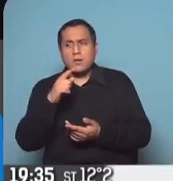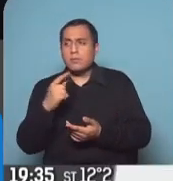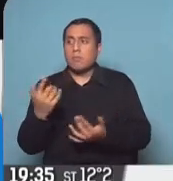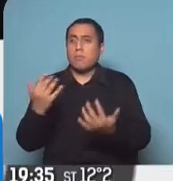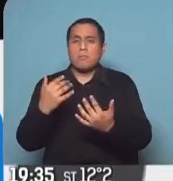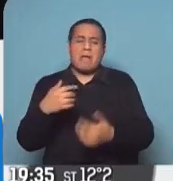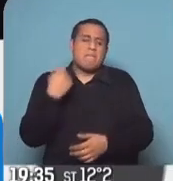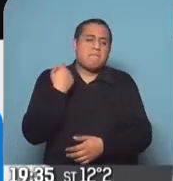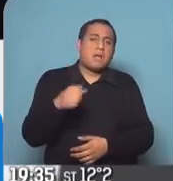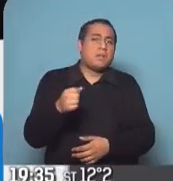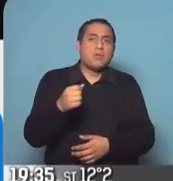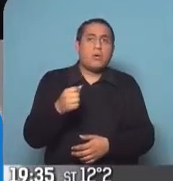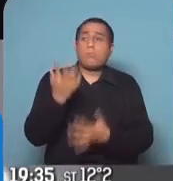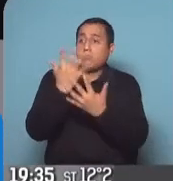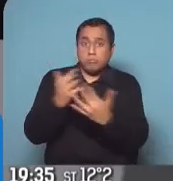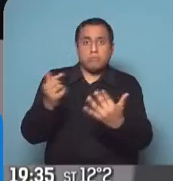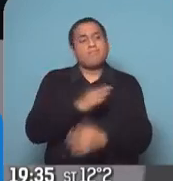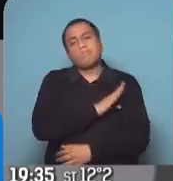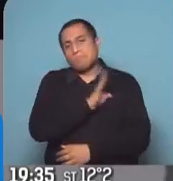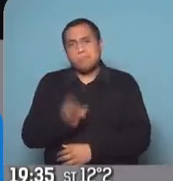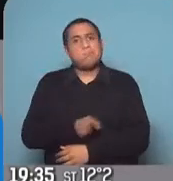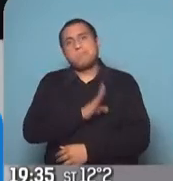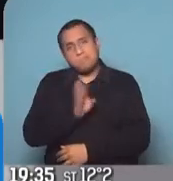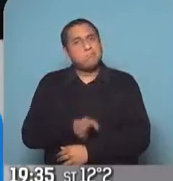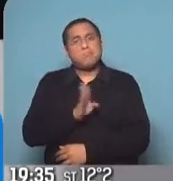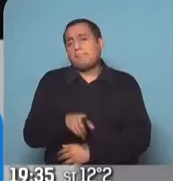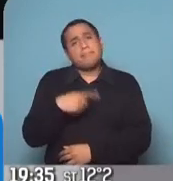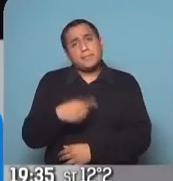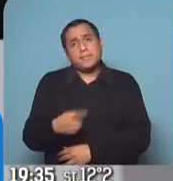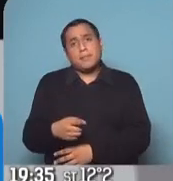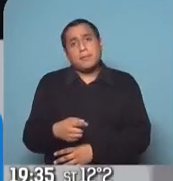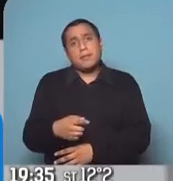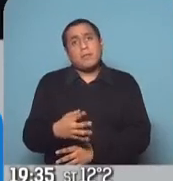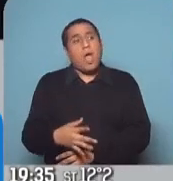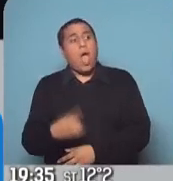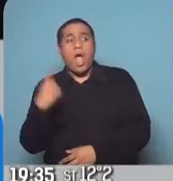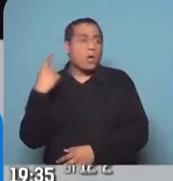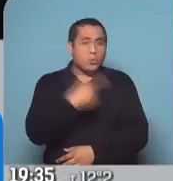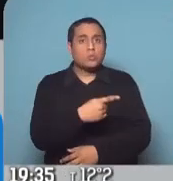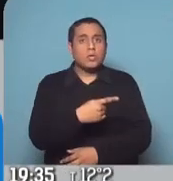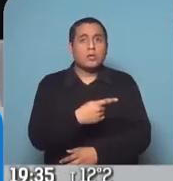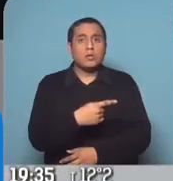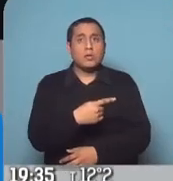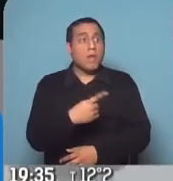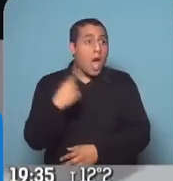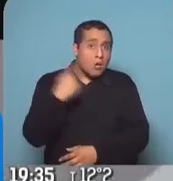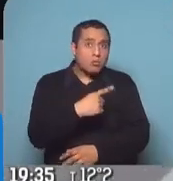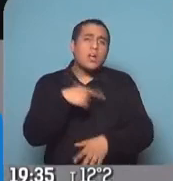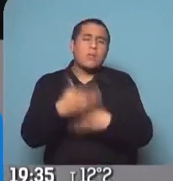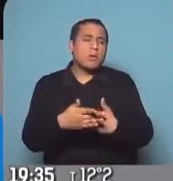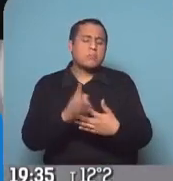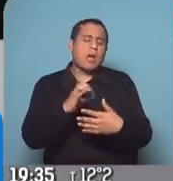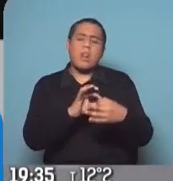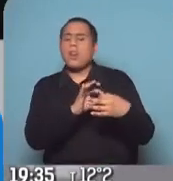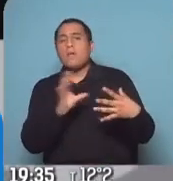las audiencias de los juicios en los que fue finalmente no declarado inocente, sino que se declaró que no existió el delito. Esto